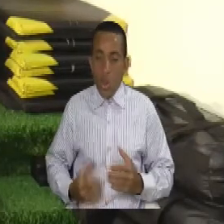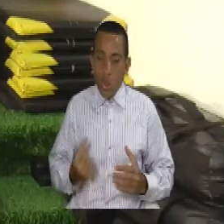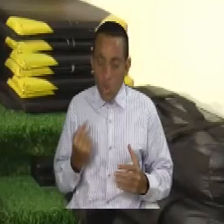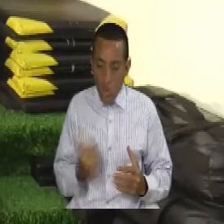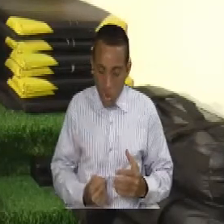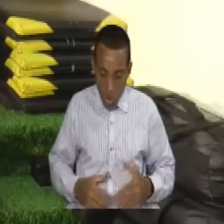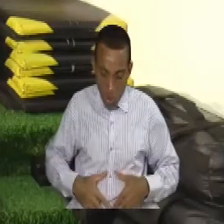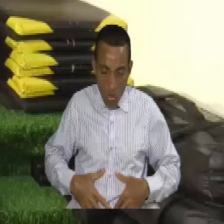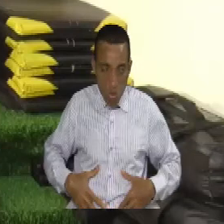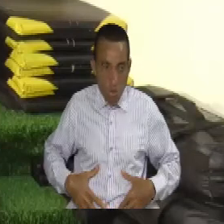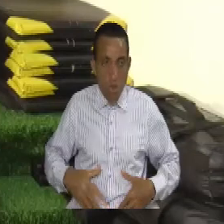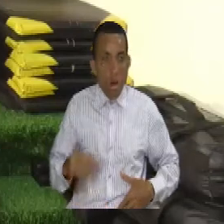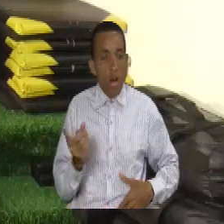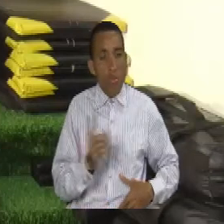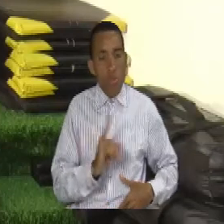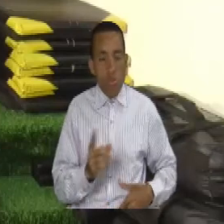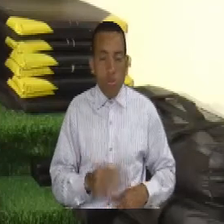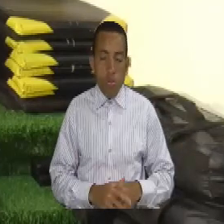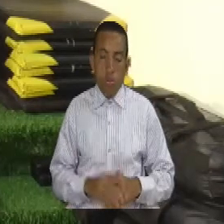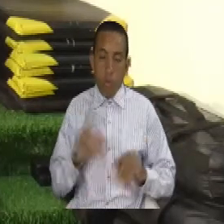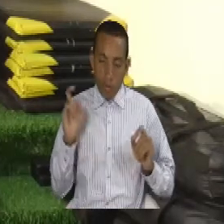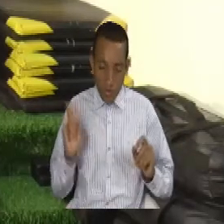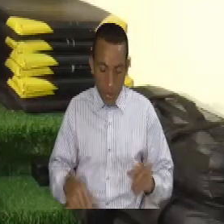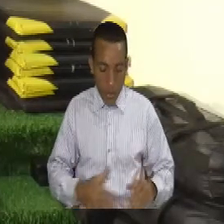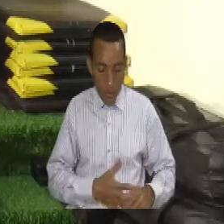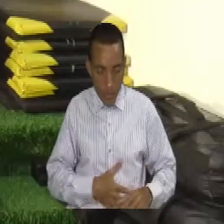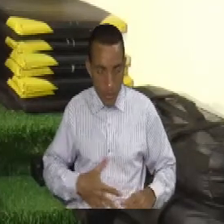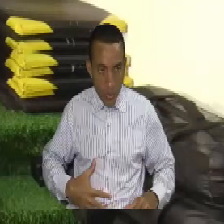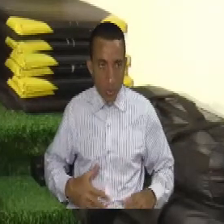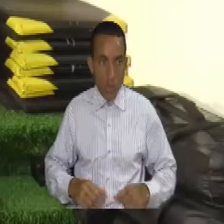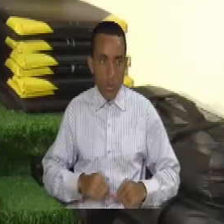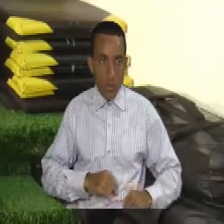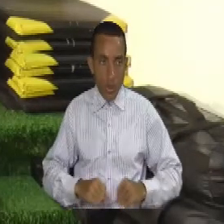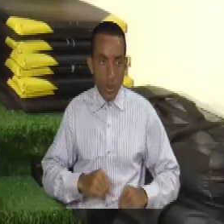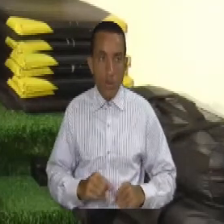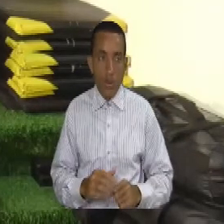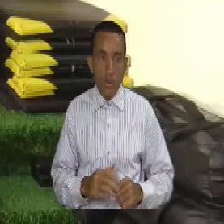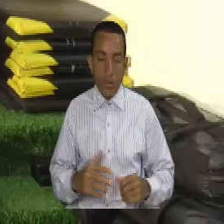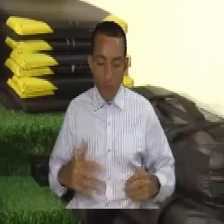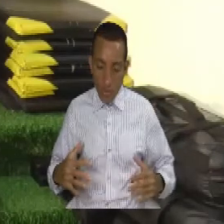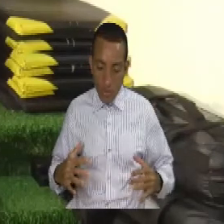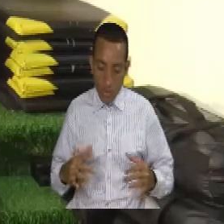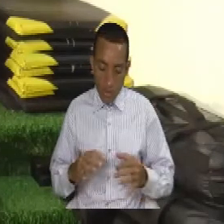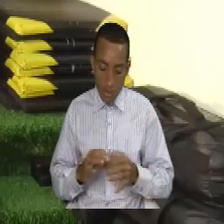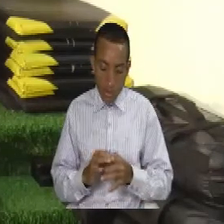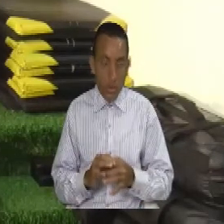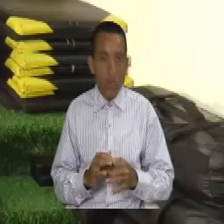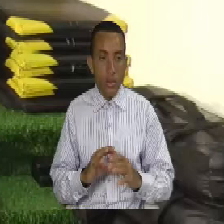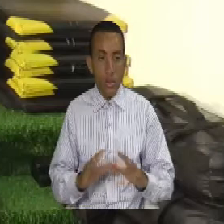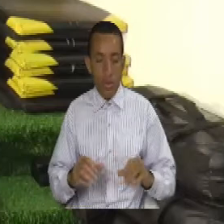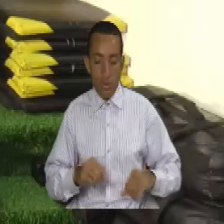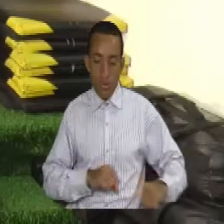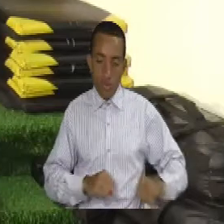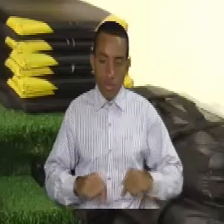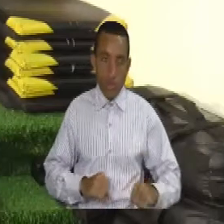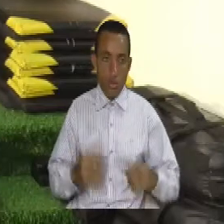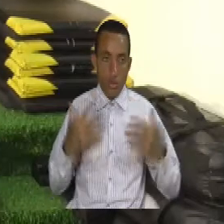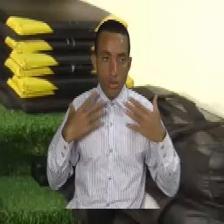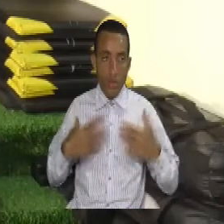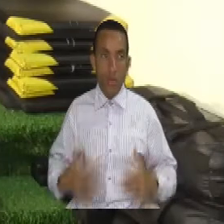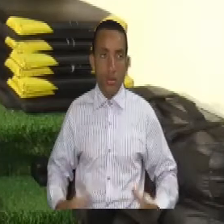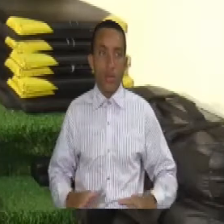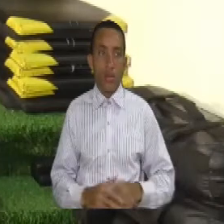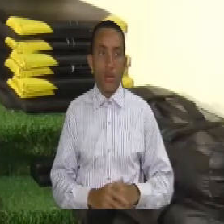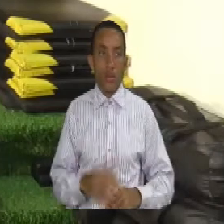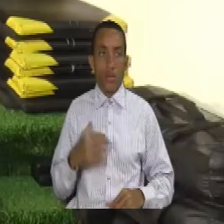En la zona media del cuerpo hay que trabajarla porque es un complemento óptimo para los movimientos del cuerpo. ¿Listo? Soy